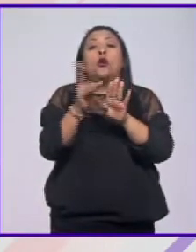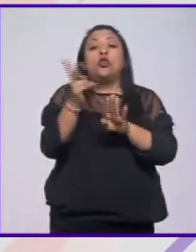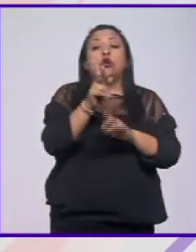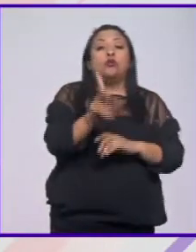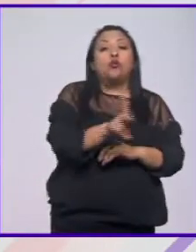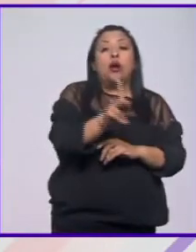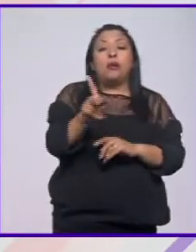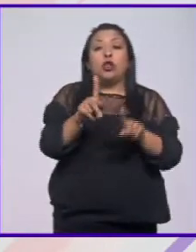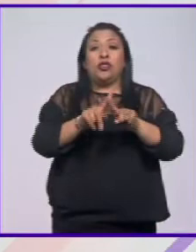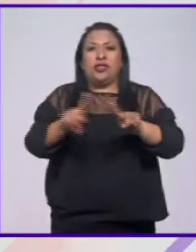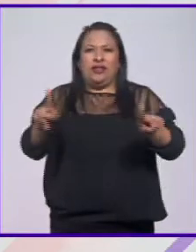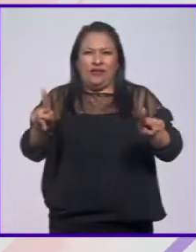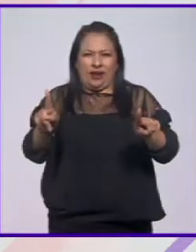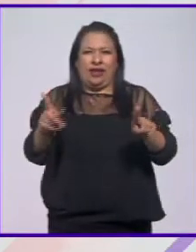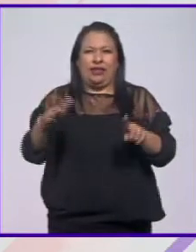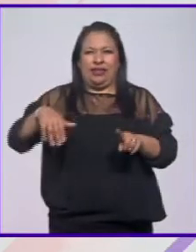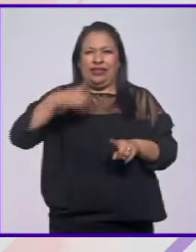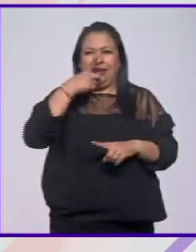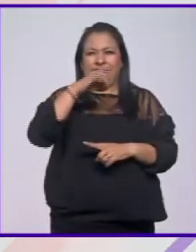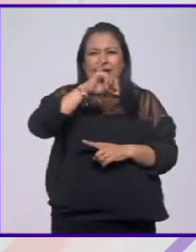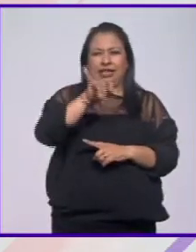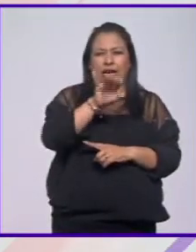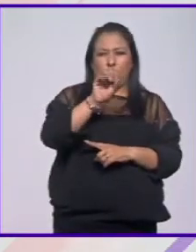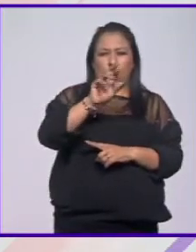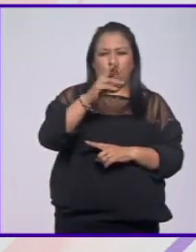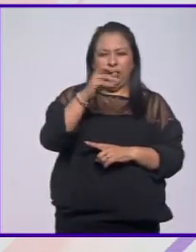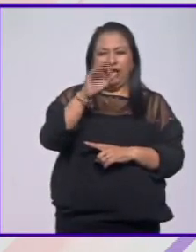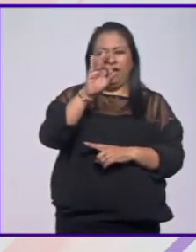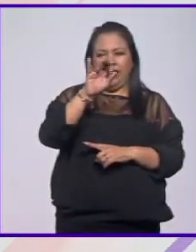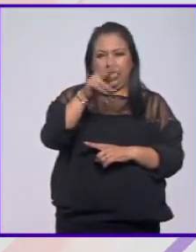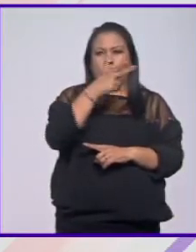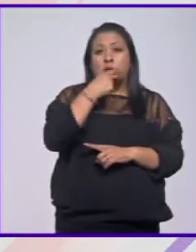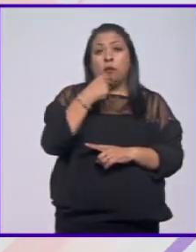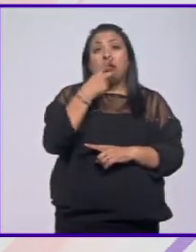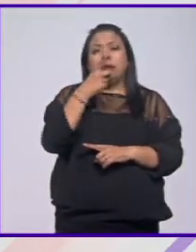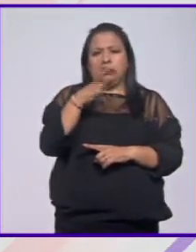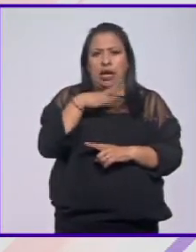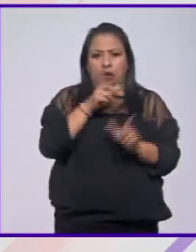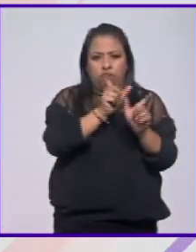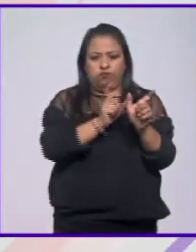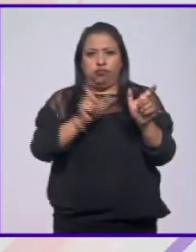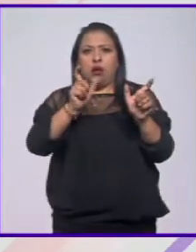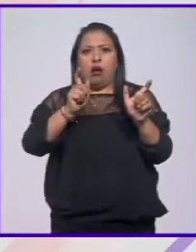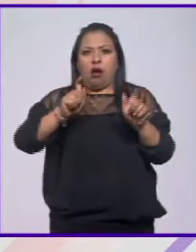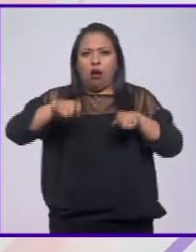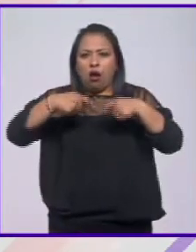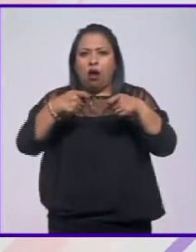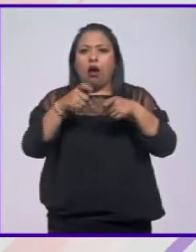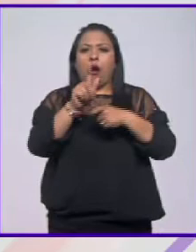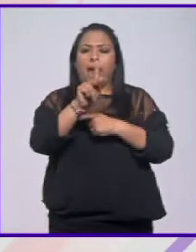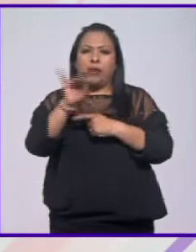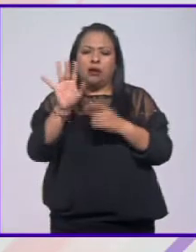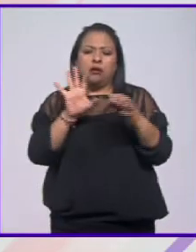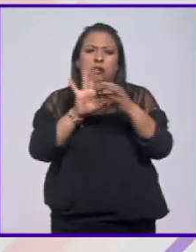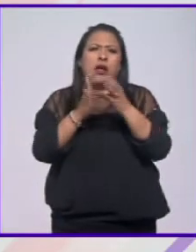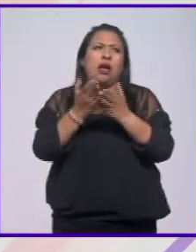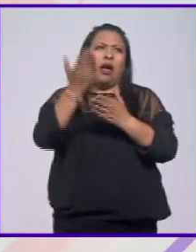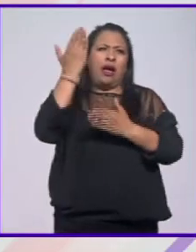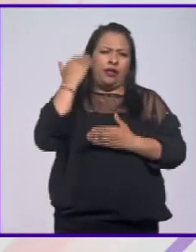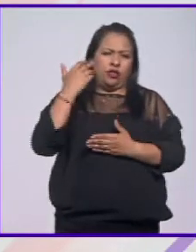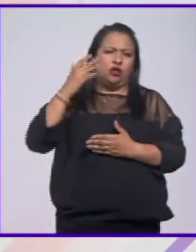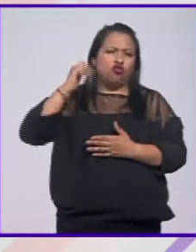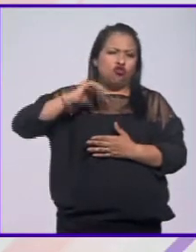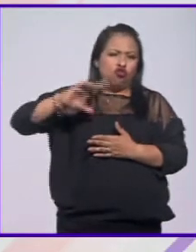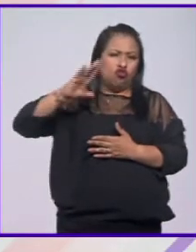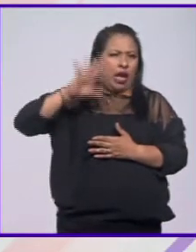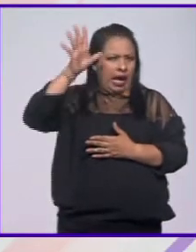pueblos distintos. También. Ahora lo decía Jorge Fernández, ¿no? Llevamos esos apellidos aunque estemos vinculados con el pasado prehispánico. Y